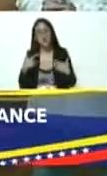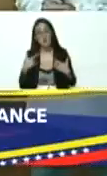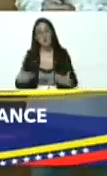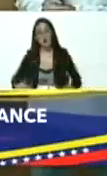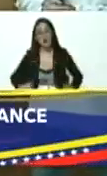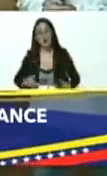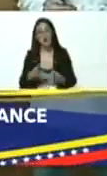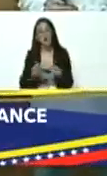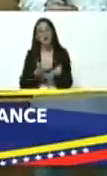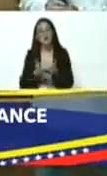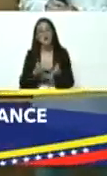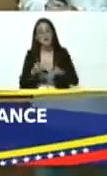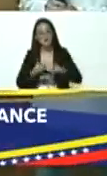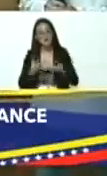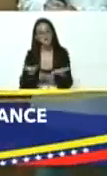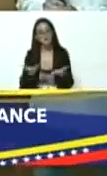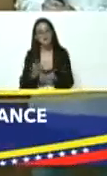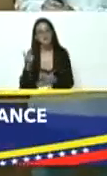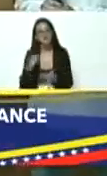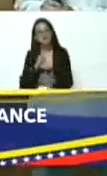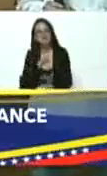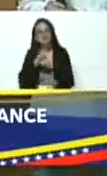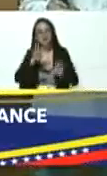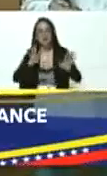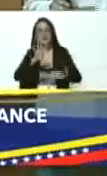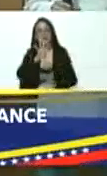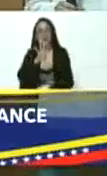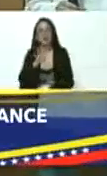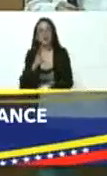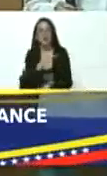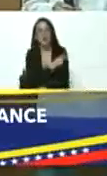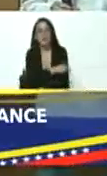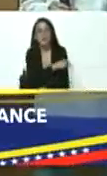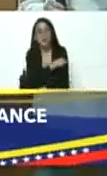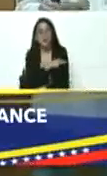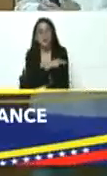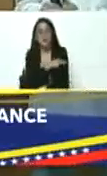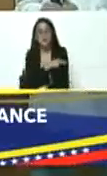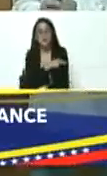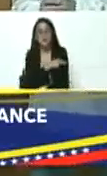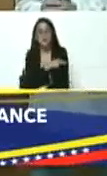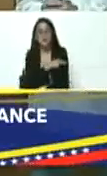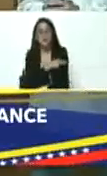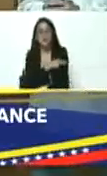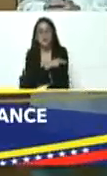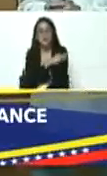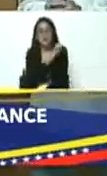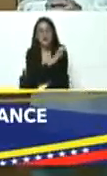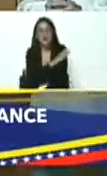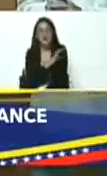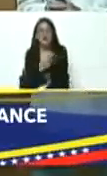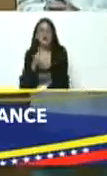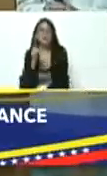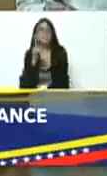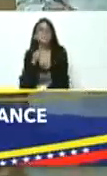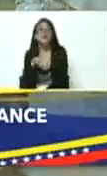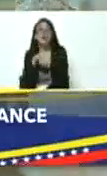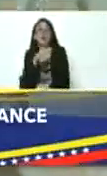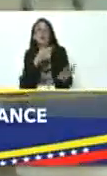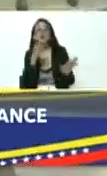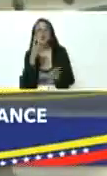todos los servicios que hemos brindado, que han sido 2.194 hospitalizaciones. De altas clínicas se nos han ido ya